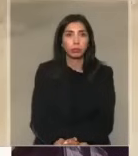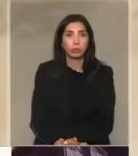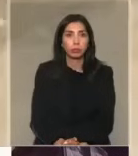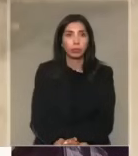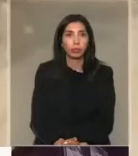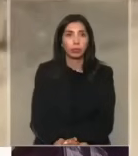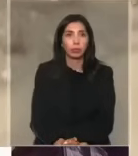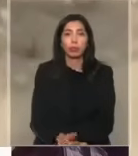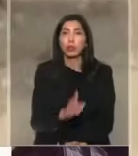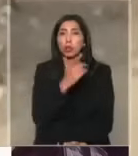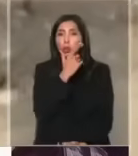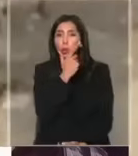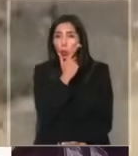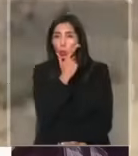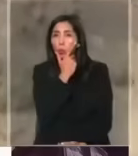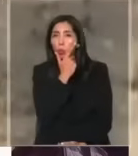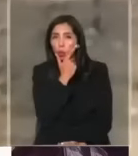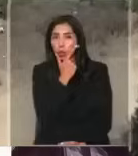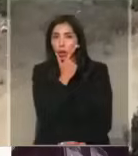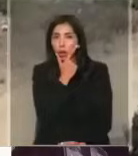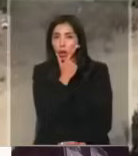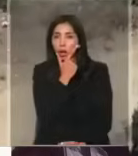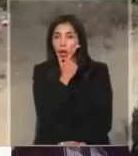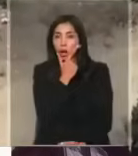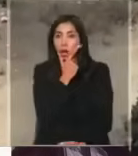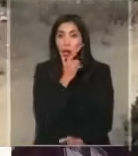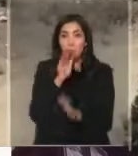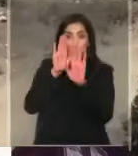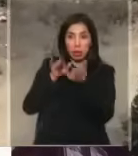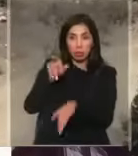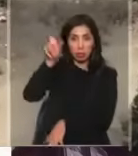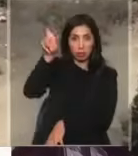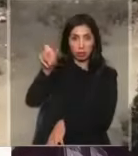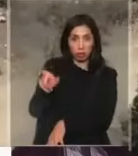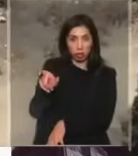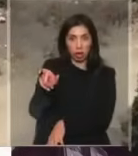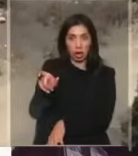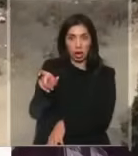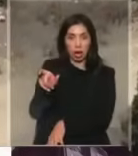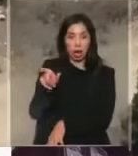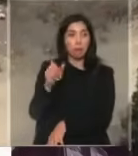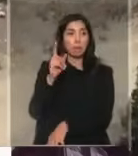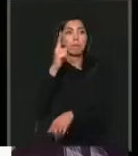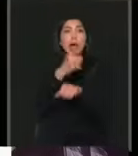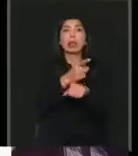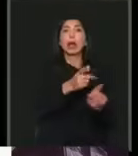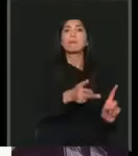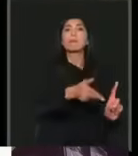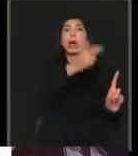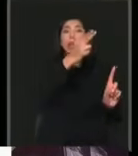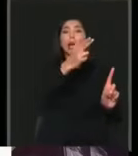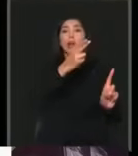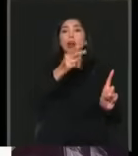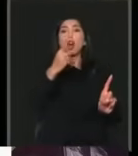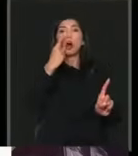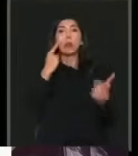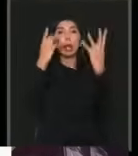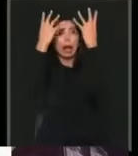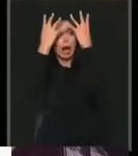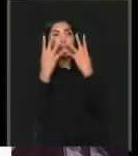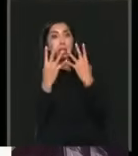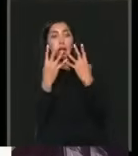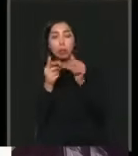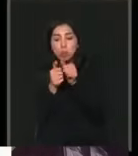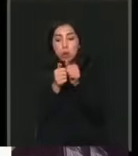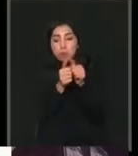La duda está presente. ¿Continúa el autor intelectual de este homicidio administrando desde la cárcel sus negocios ilegales